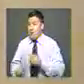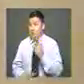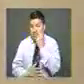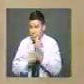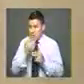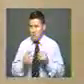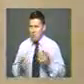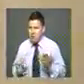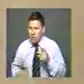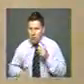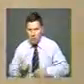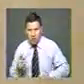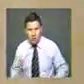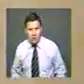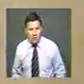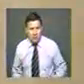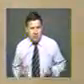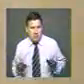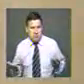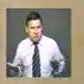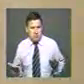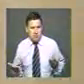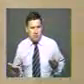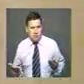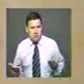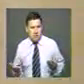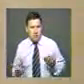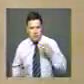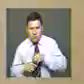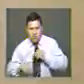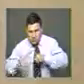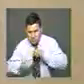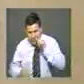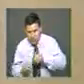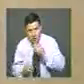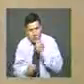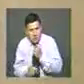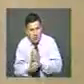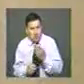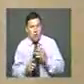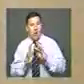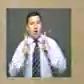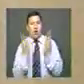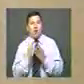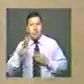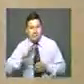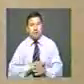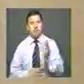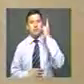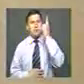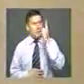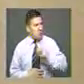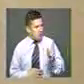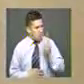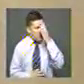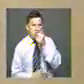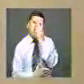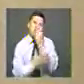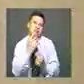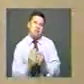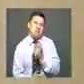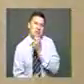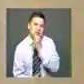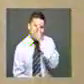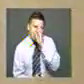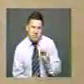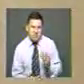no estar vinculadas por el régimen de inhabilidades e incompatibilidades del Congreso de la República. Y esto representaría,